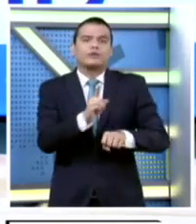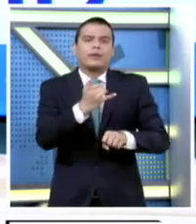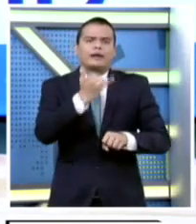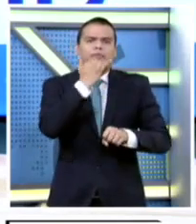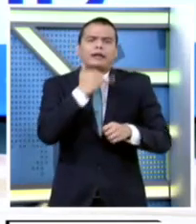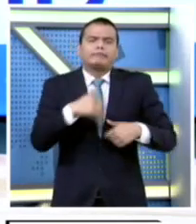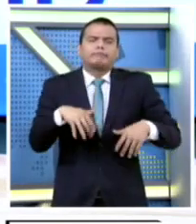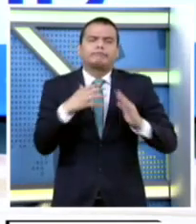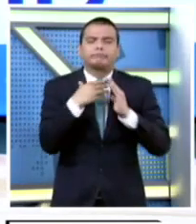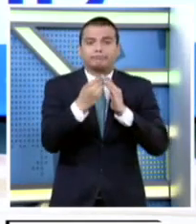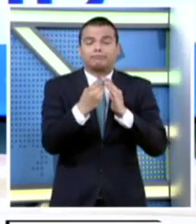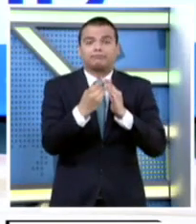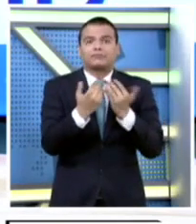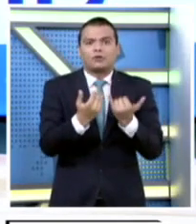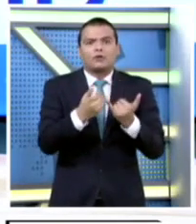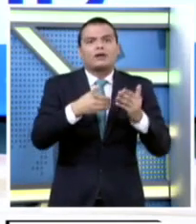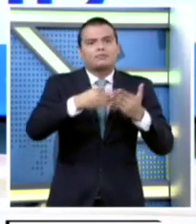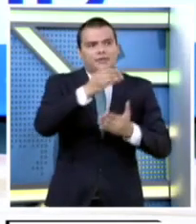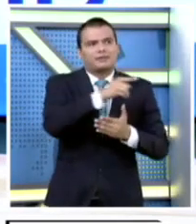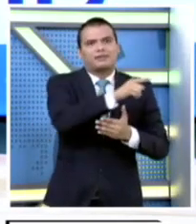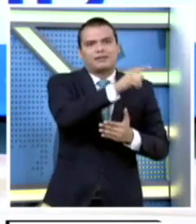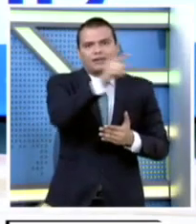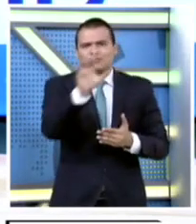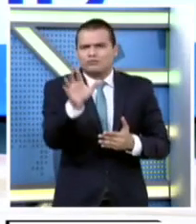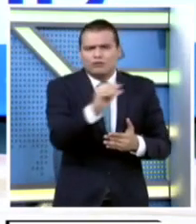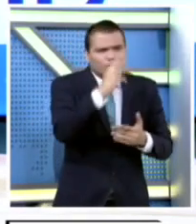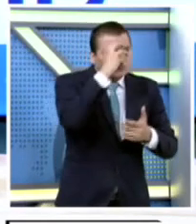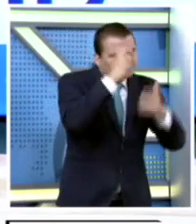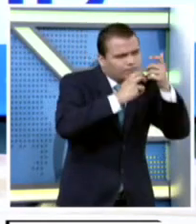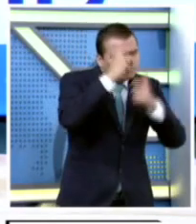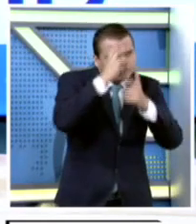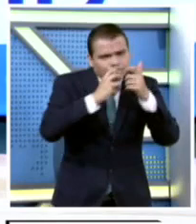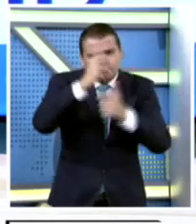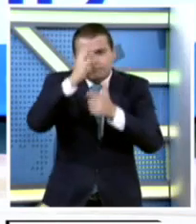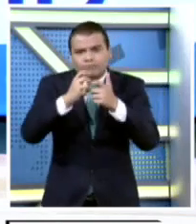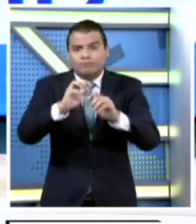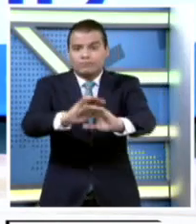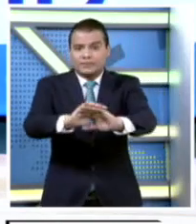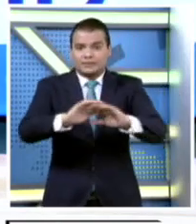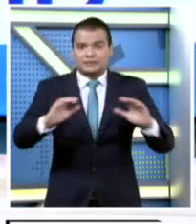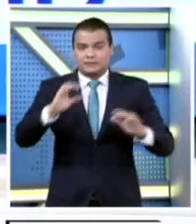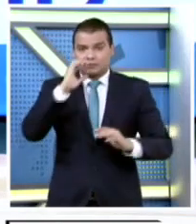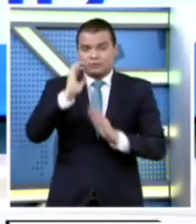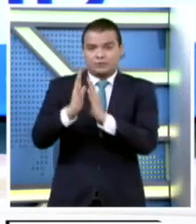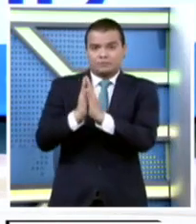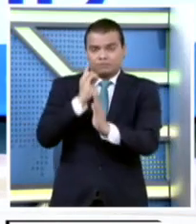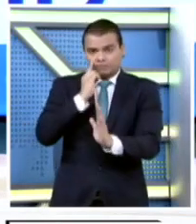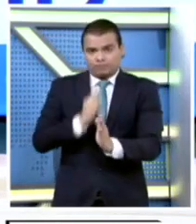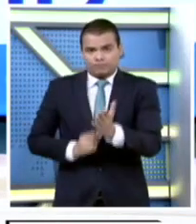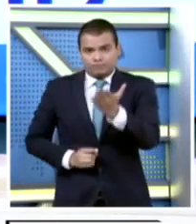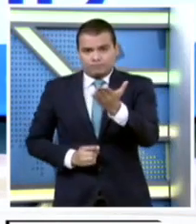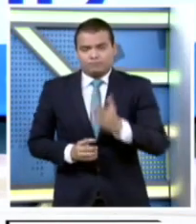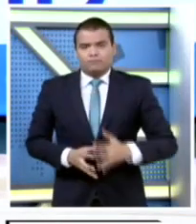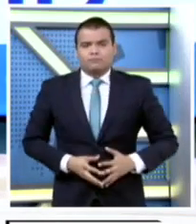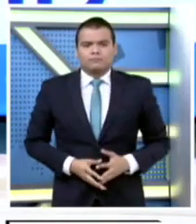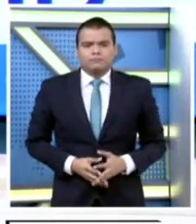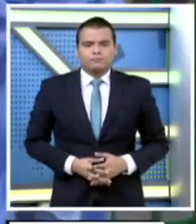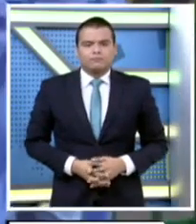lo que iniciaron con tamizajes a estos ciudadanos. Vamos con nuestro periodista Jairo Zapata, que tiene todo el reporte. Adelante, Jairo, buenas tardes.